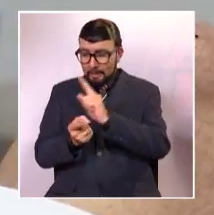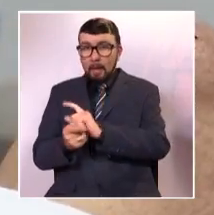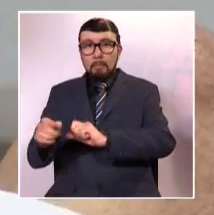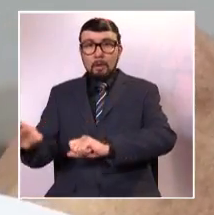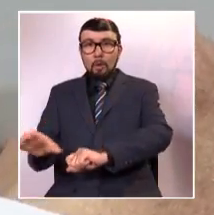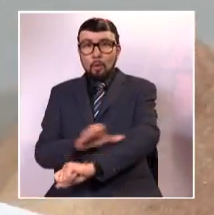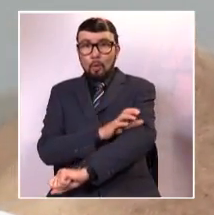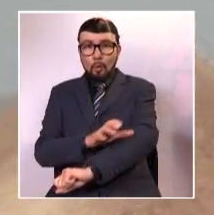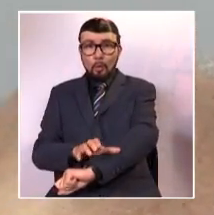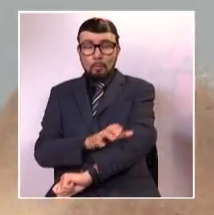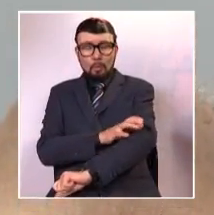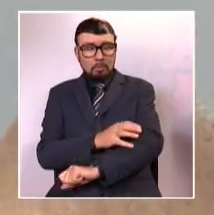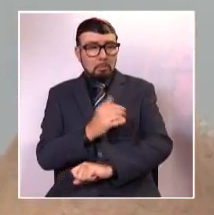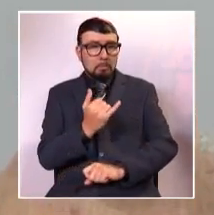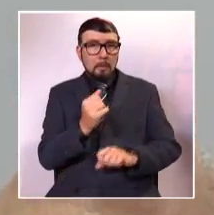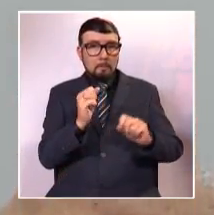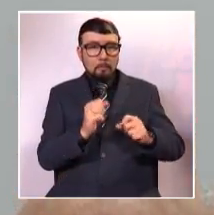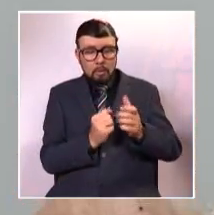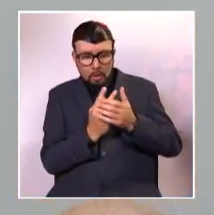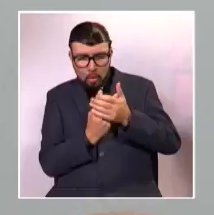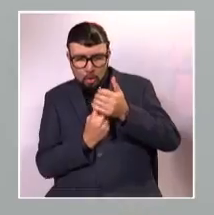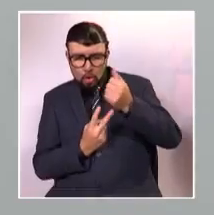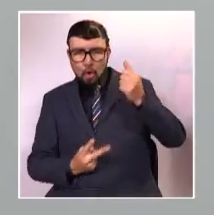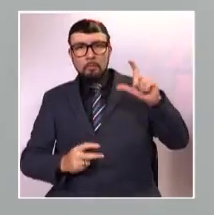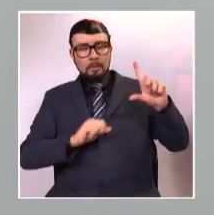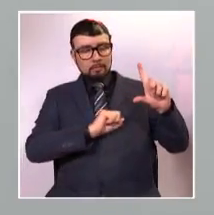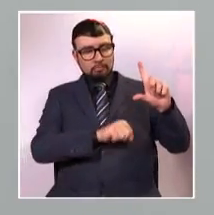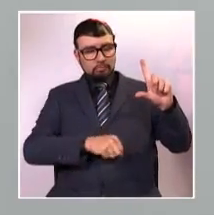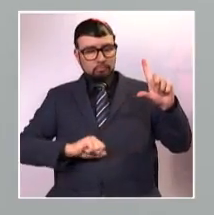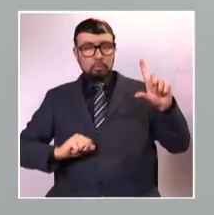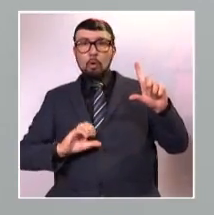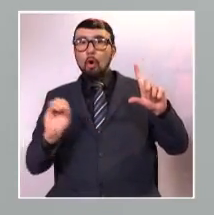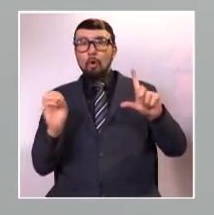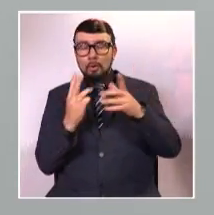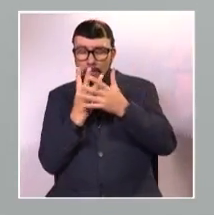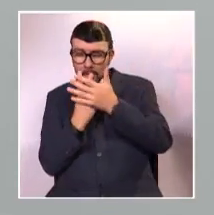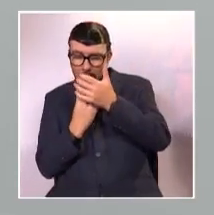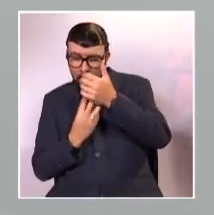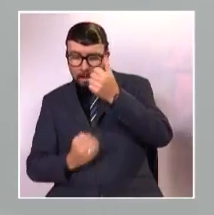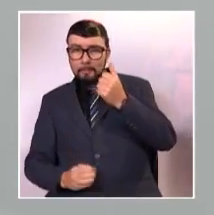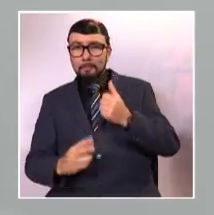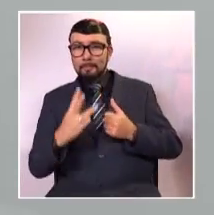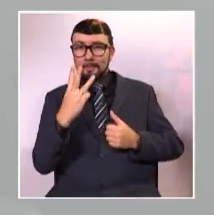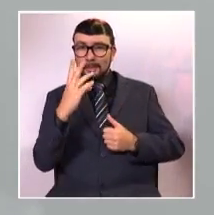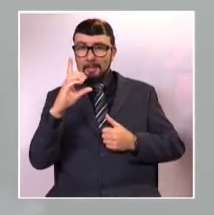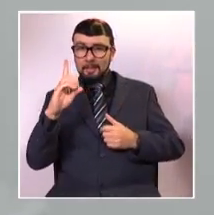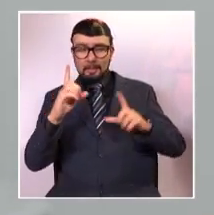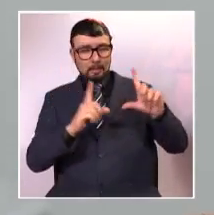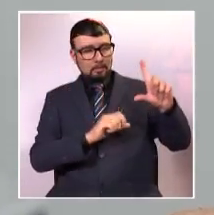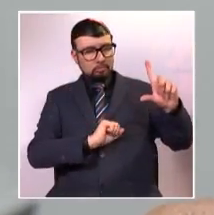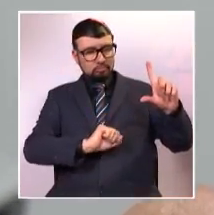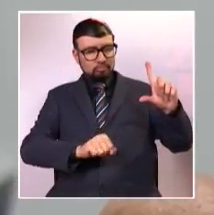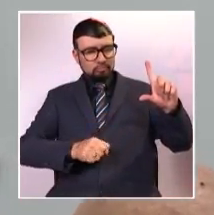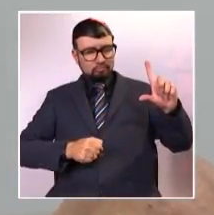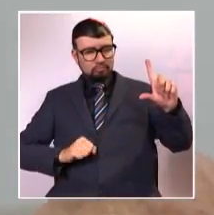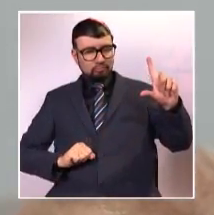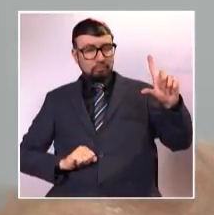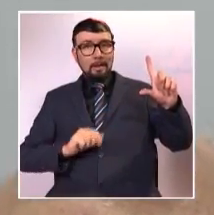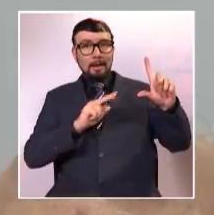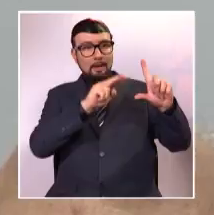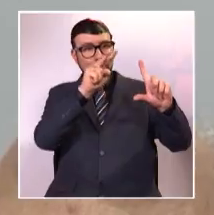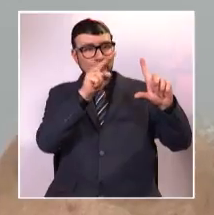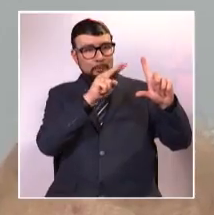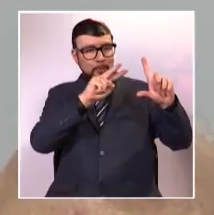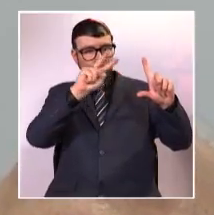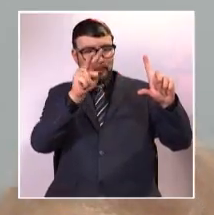sean bidimensionales, y también tenemos ahora la representación de las imágenes tridimensionales con la ecografía